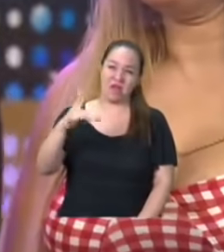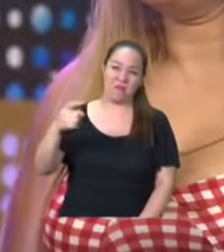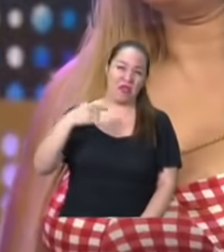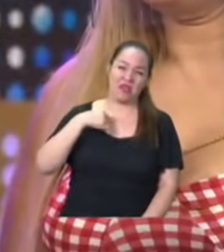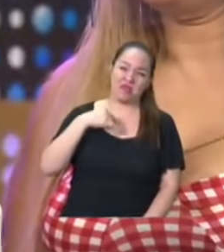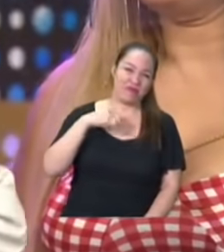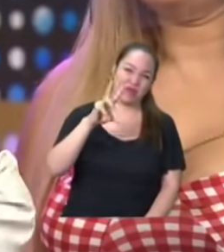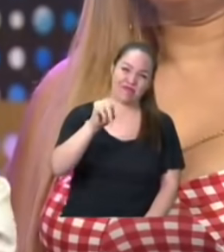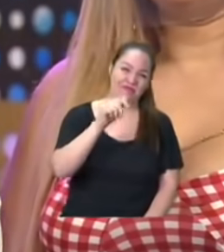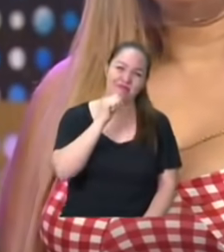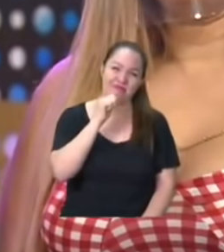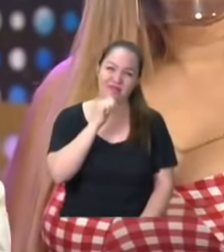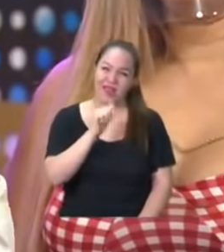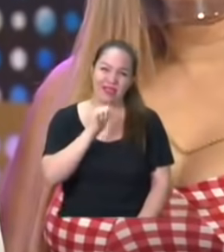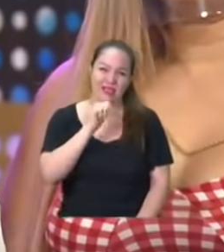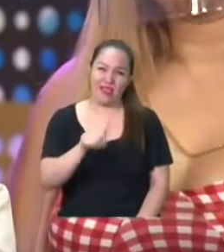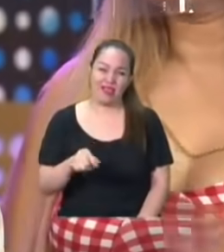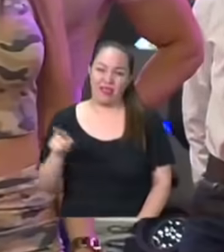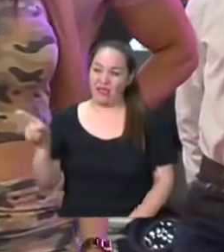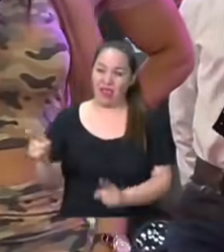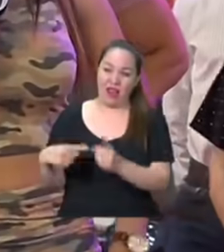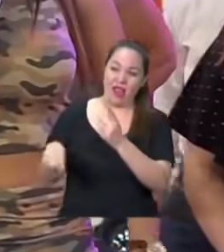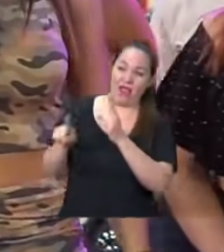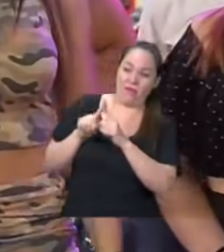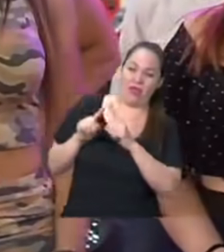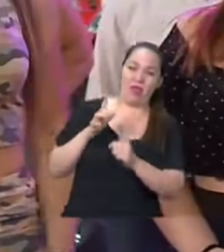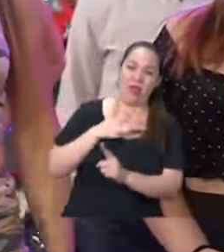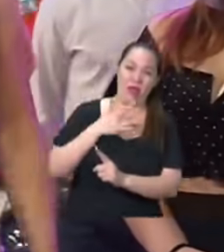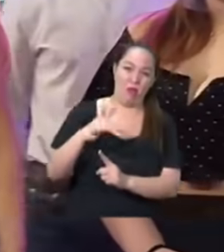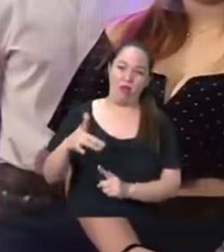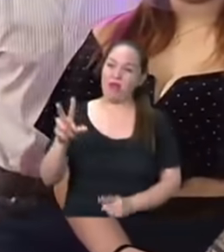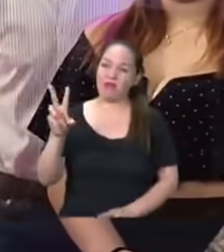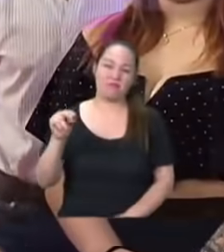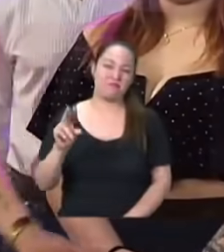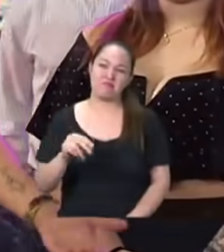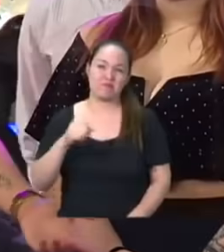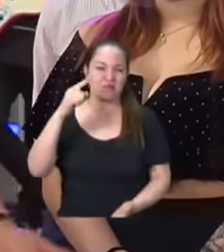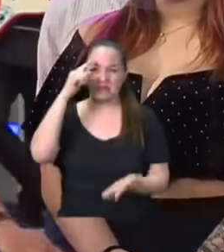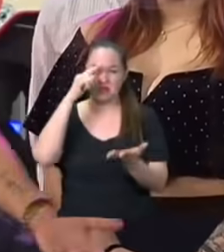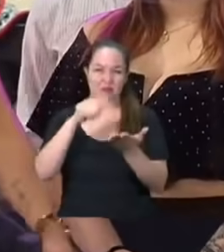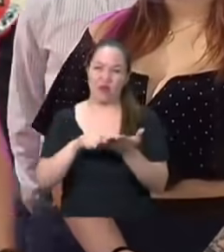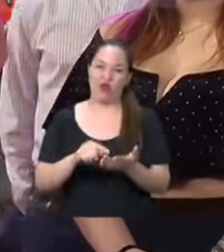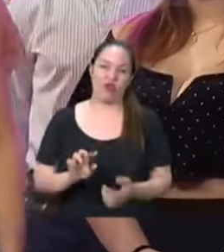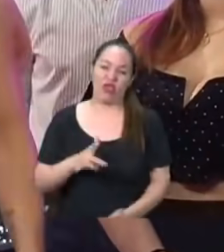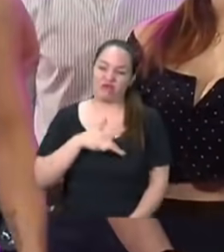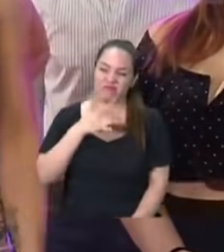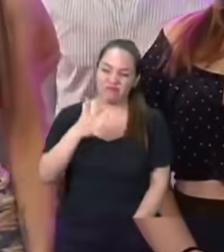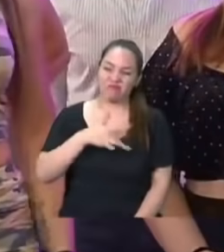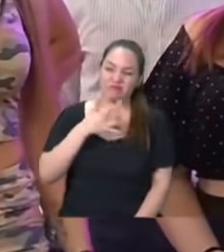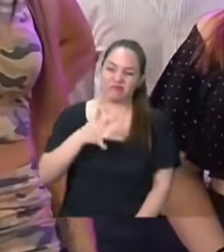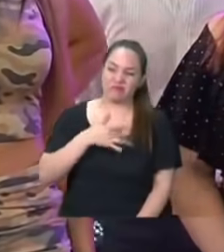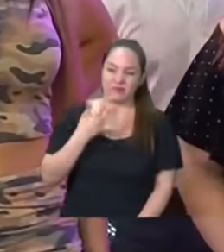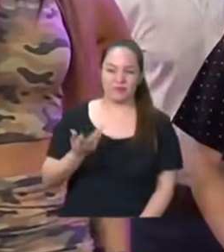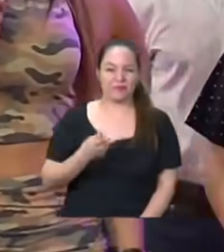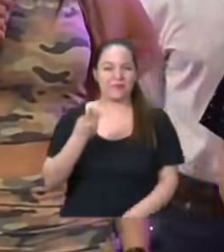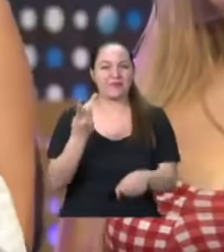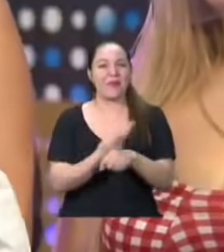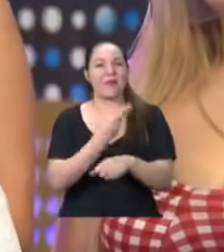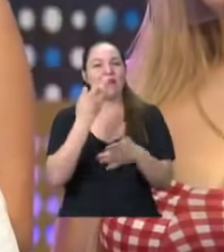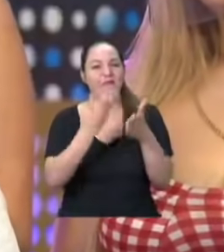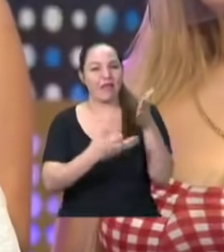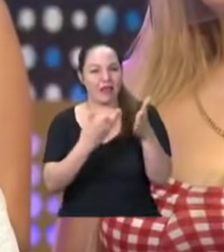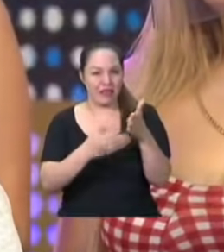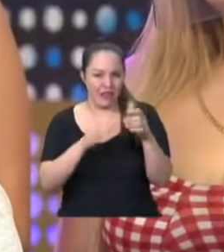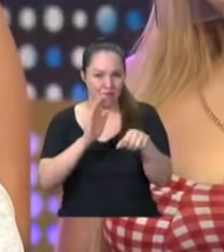es... ¿Cómo que no estabas pues enamorado? Pues seré claro para que la niegue. ¿Qué fue lo que faltó para que estuviera 100% enamorada?